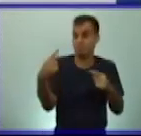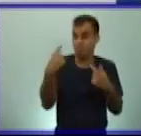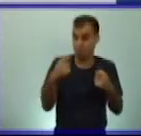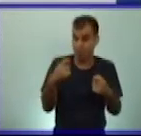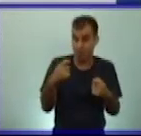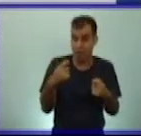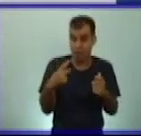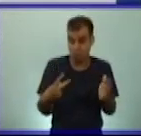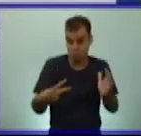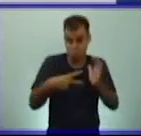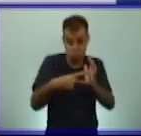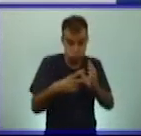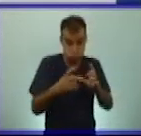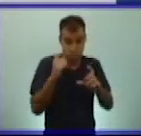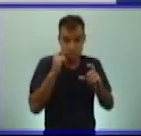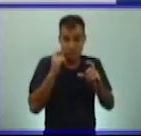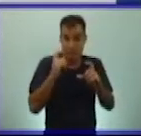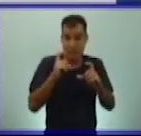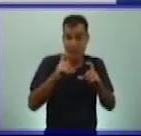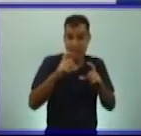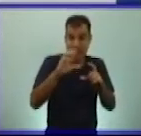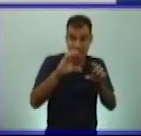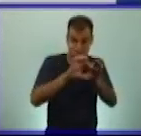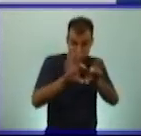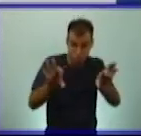capacitor y luego